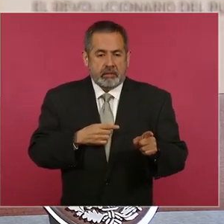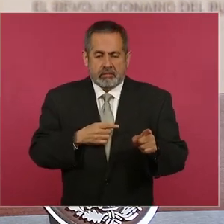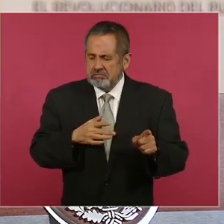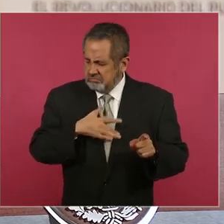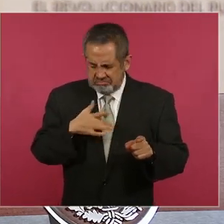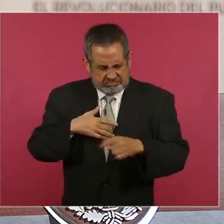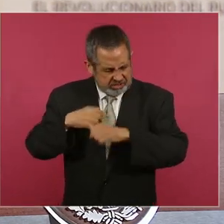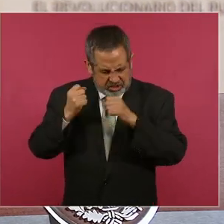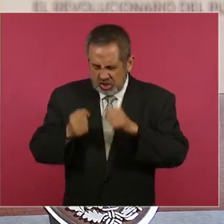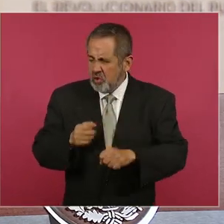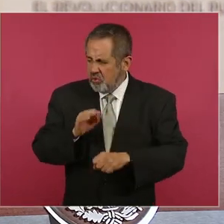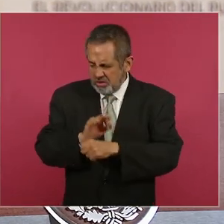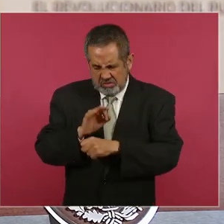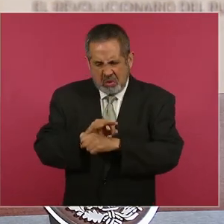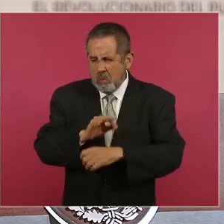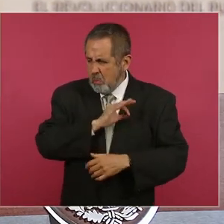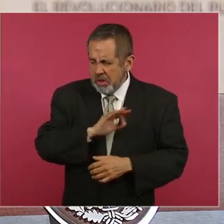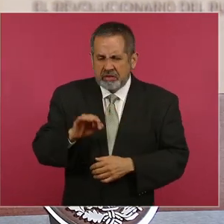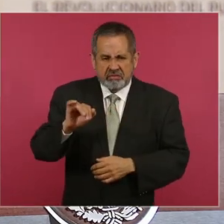garantizaban,